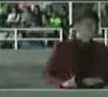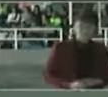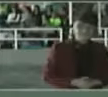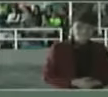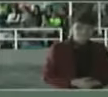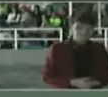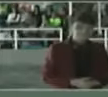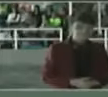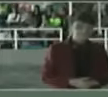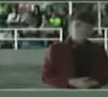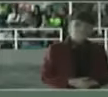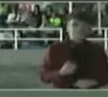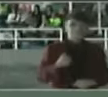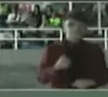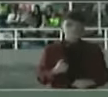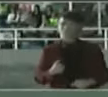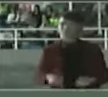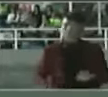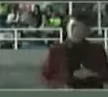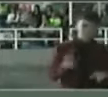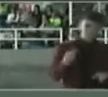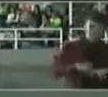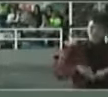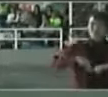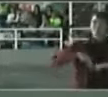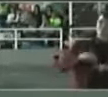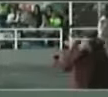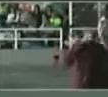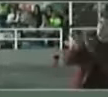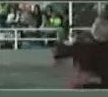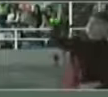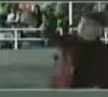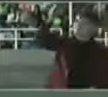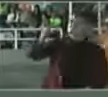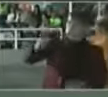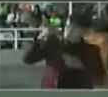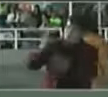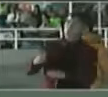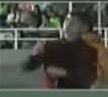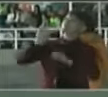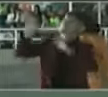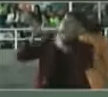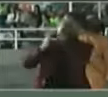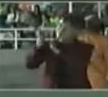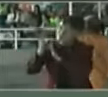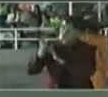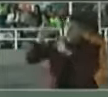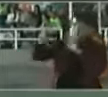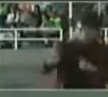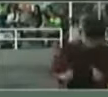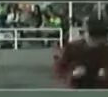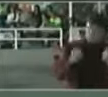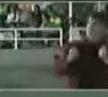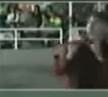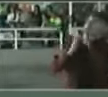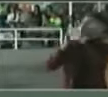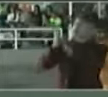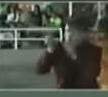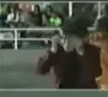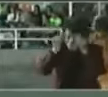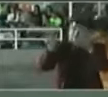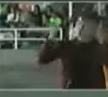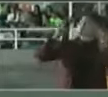se levante y diga: Jesucristo es Dios, es poderoso, Jesucristo salva, Jesucristo